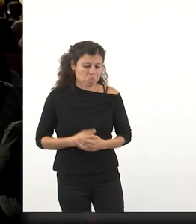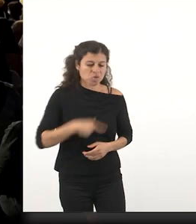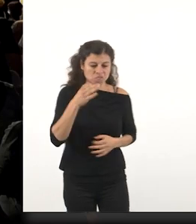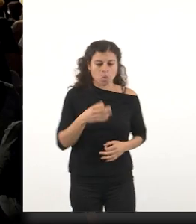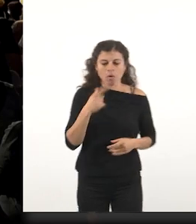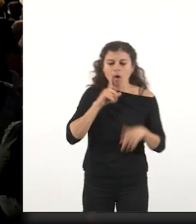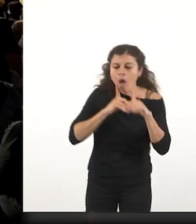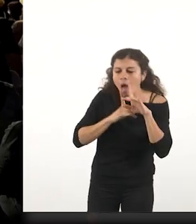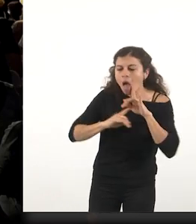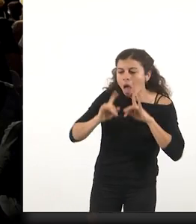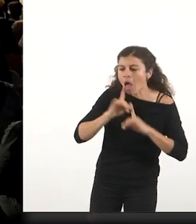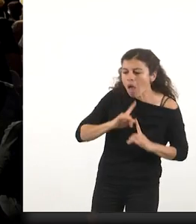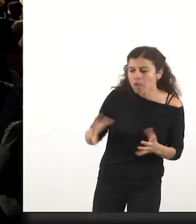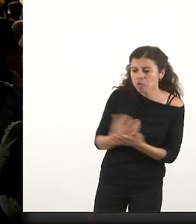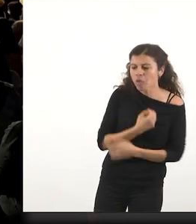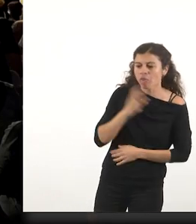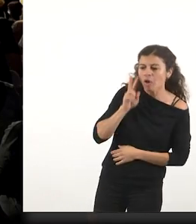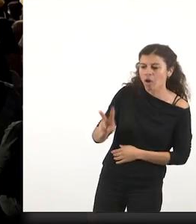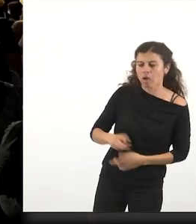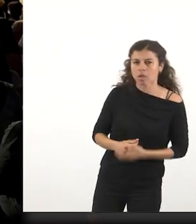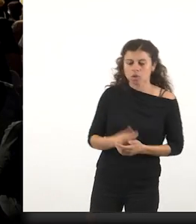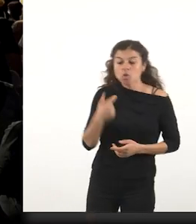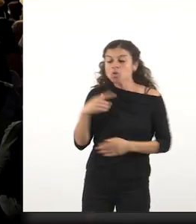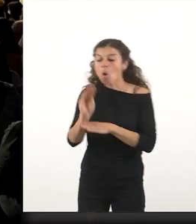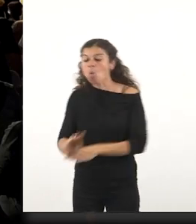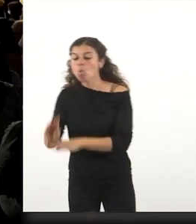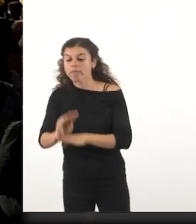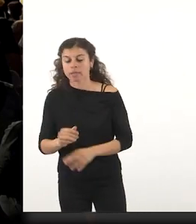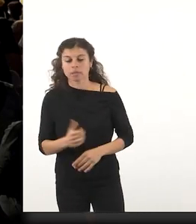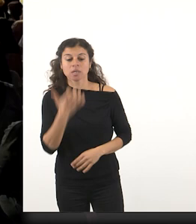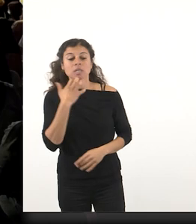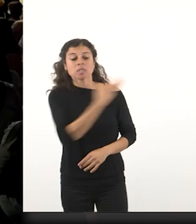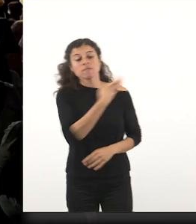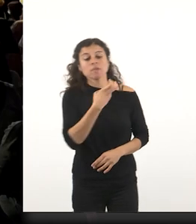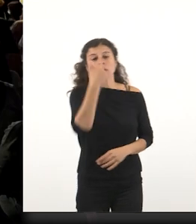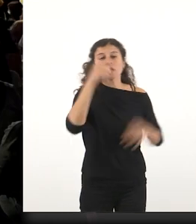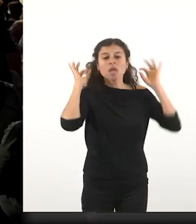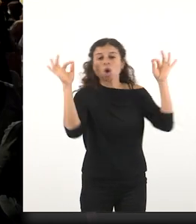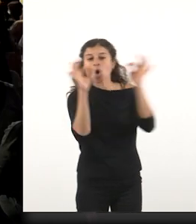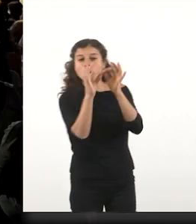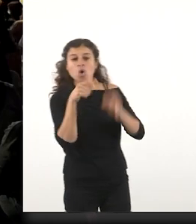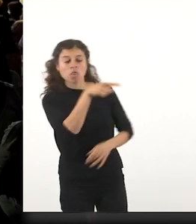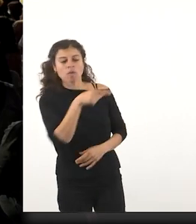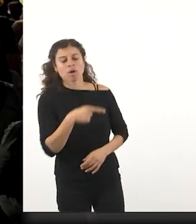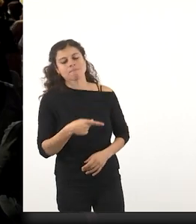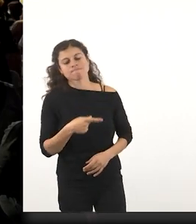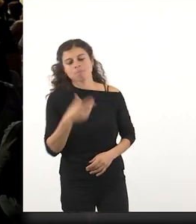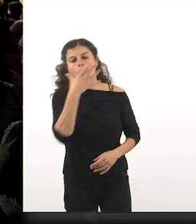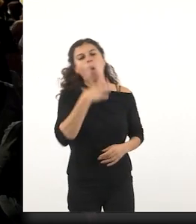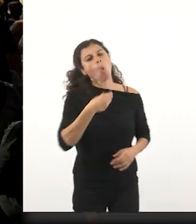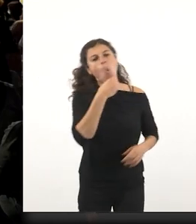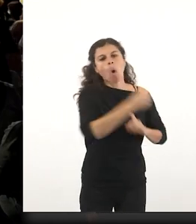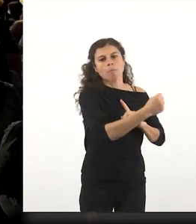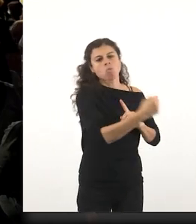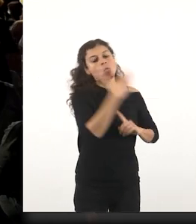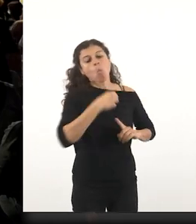breaks a babearte, tío. Y tengo que dejar de bailar para venir a cuidarte. Que venga el Carlos de Córdoba, tía. Ese tío es mucho más guapo que yo. Es que ese tío